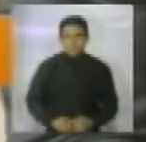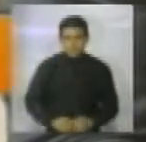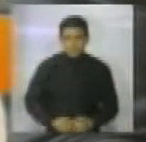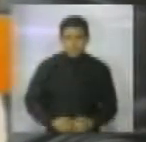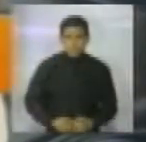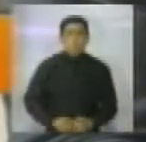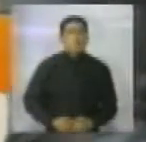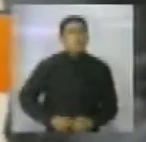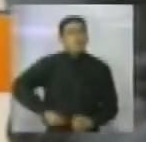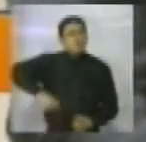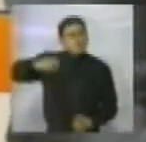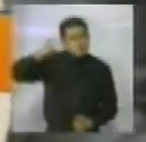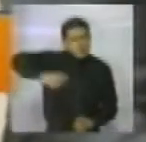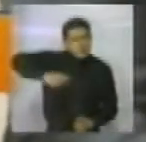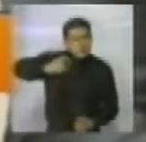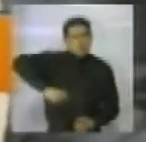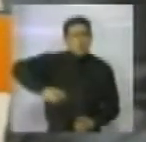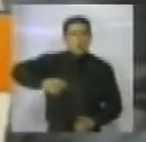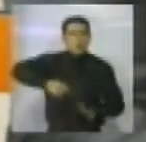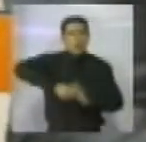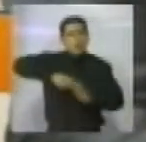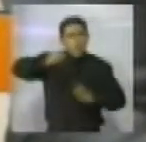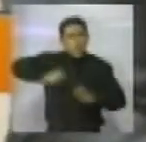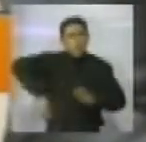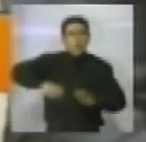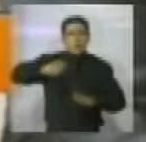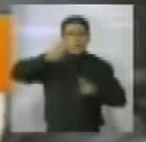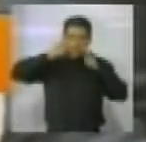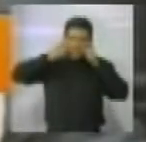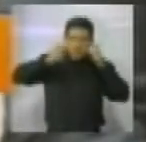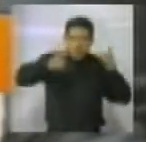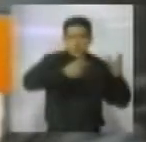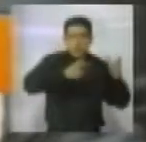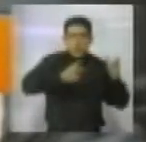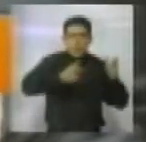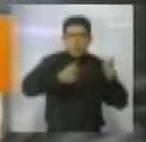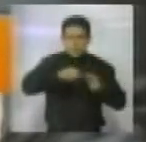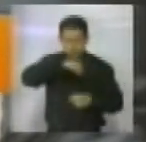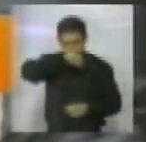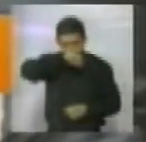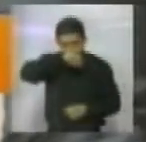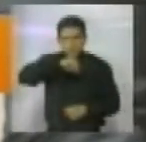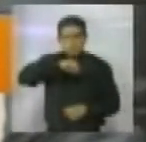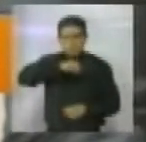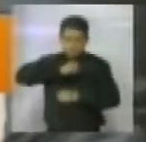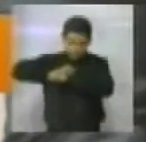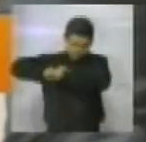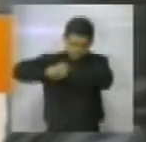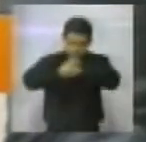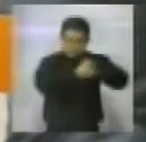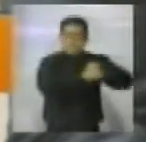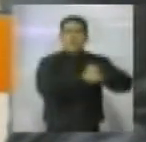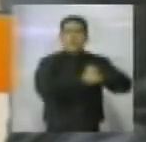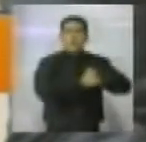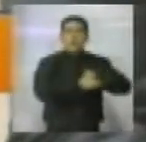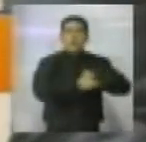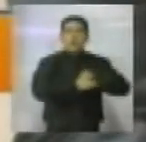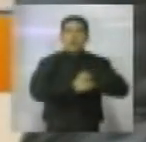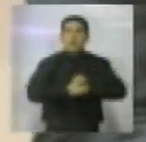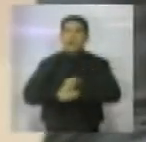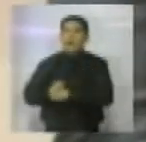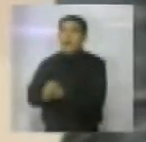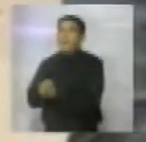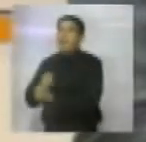Necesitamos que jueces y fiscales se pongan la camiseta de la ciudadanía. Nunca más una justicia del lado de los